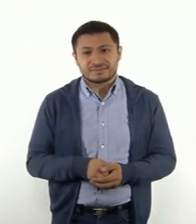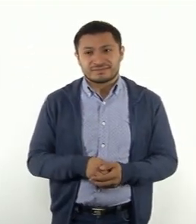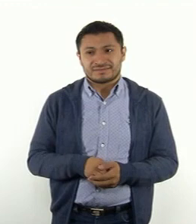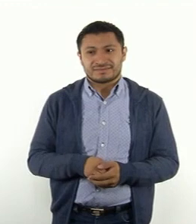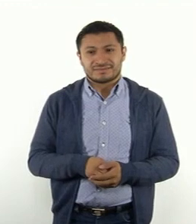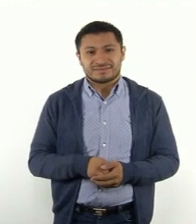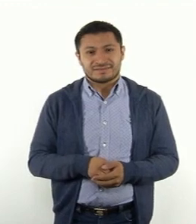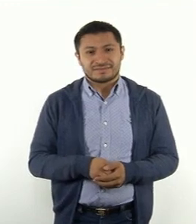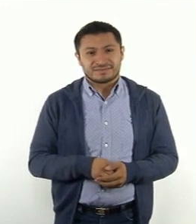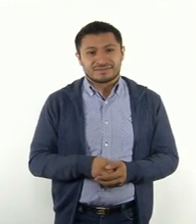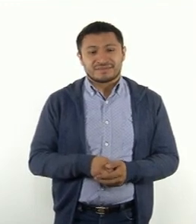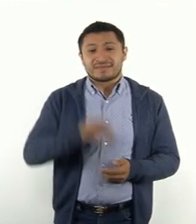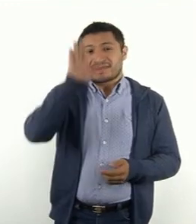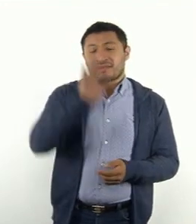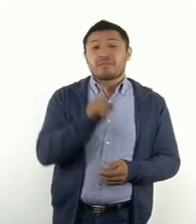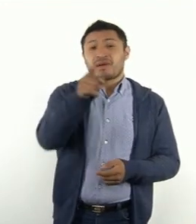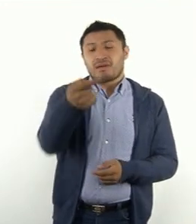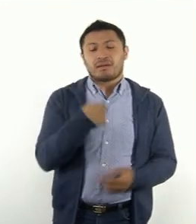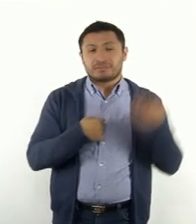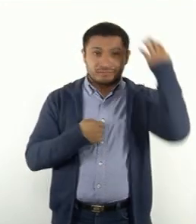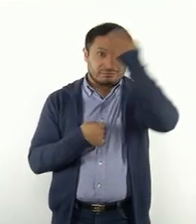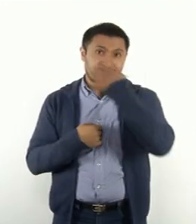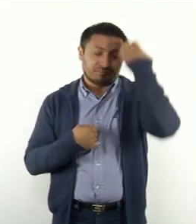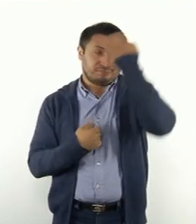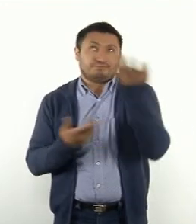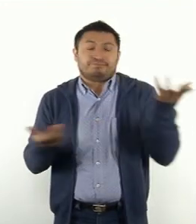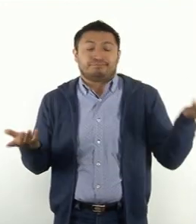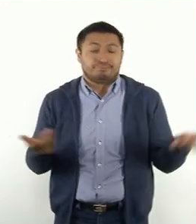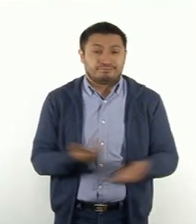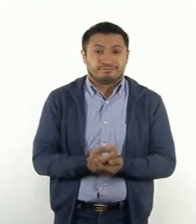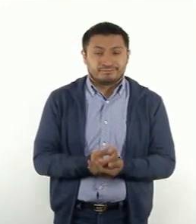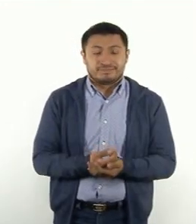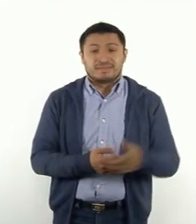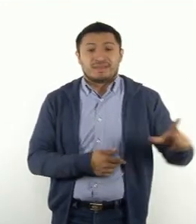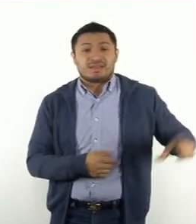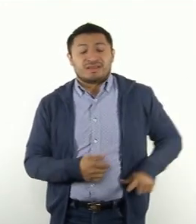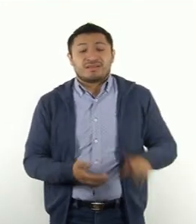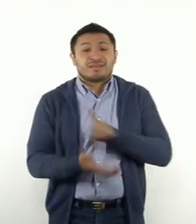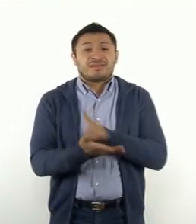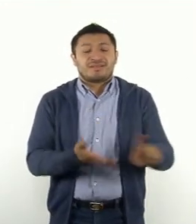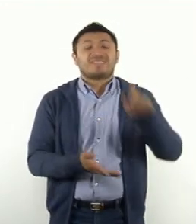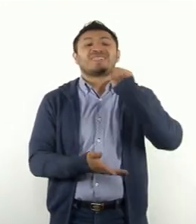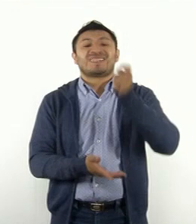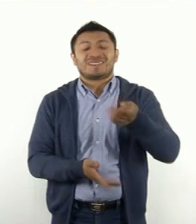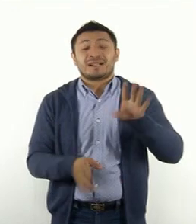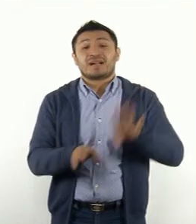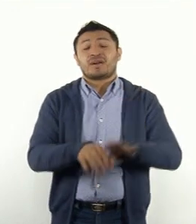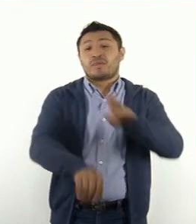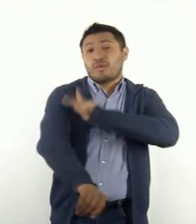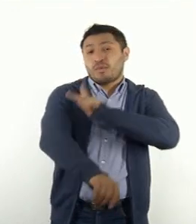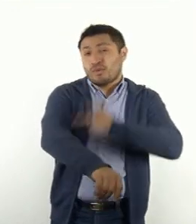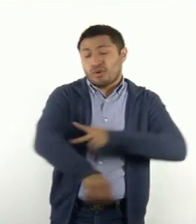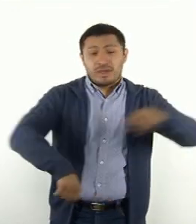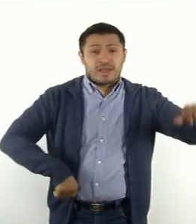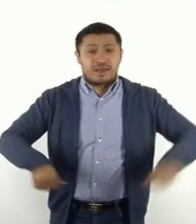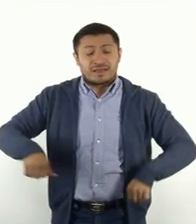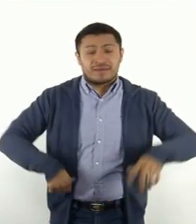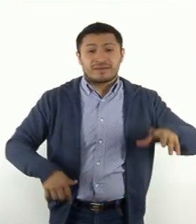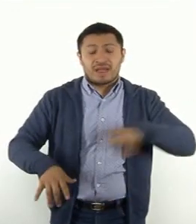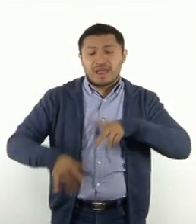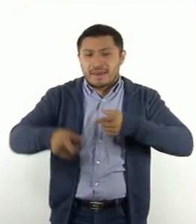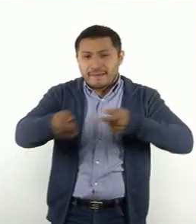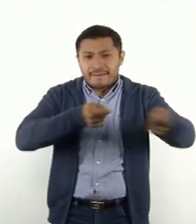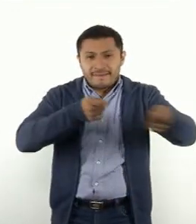Otra vez parece que me estás examinando, Mari. El Estado de Derecho es aquel cuyo poder y actividad están regulados